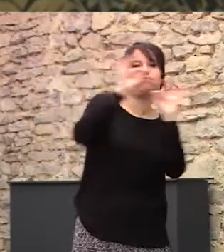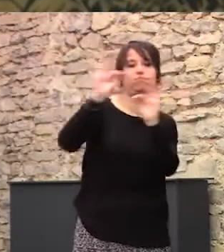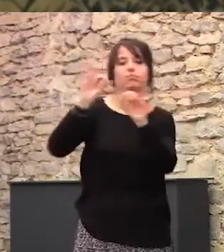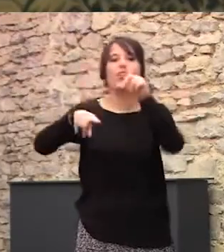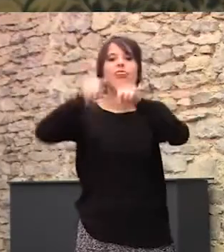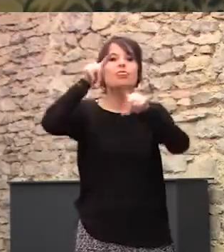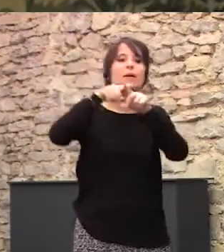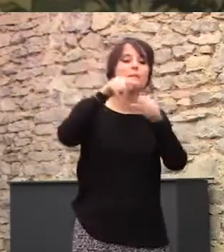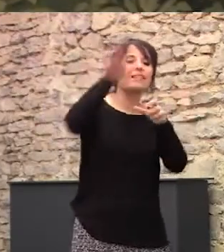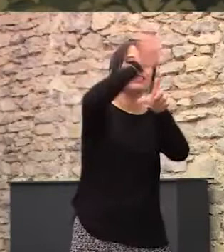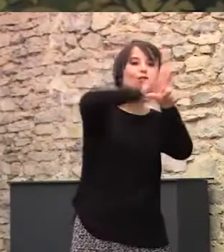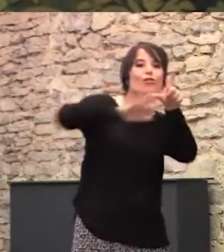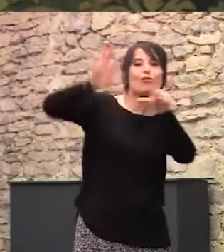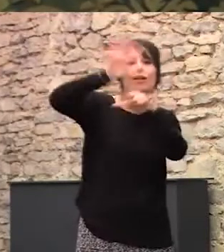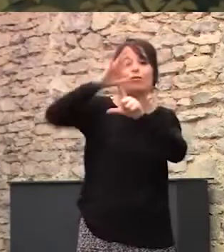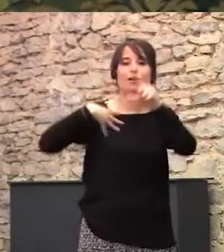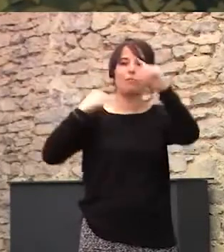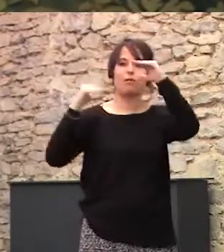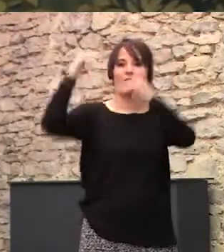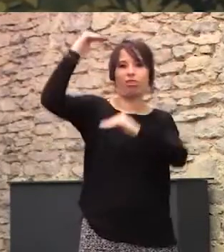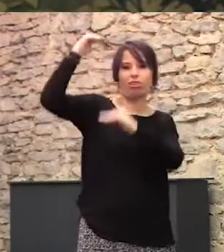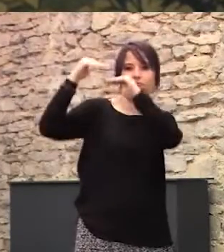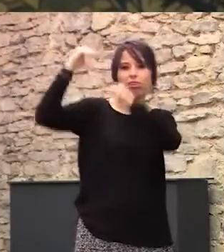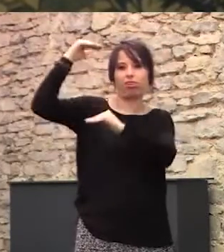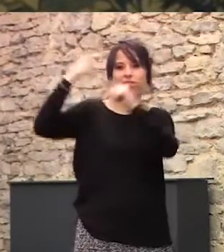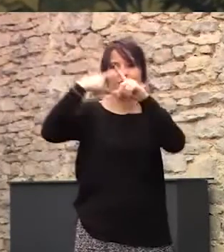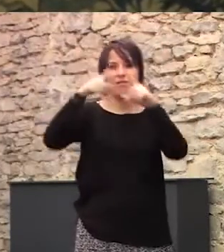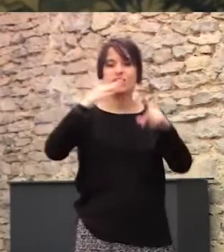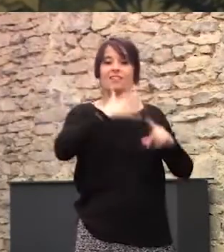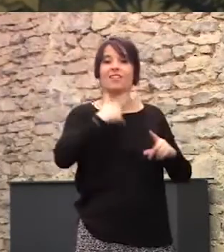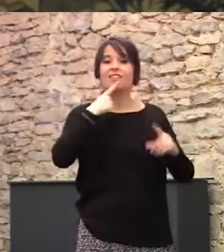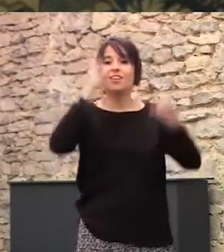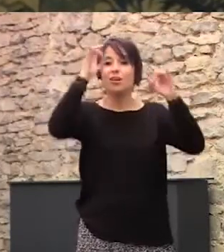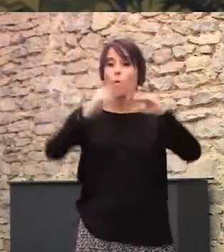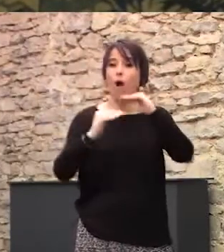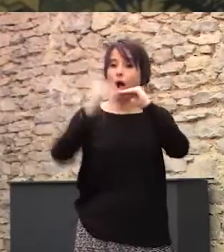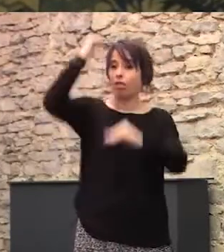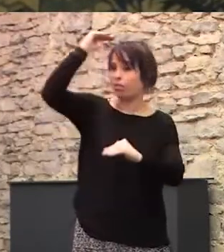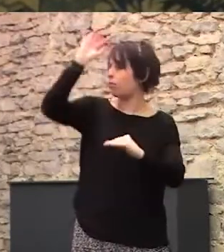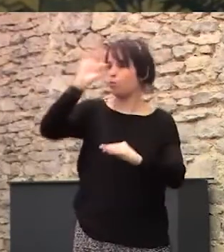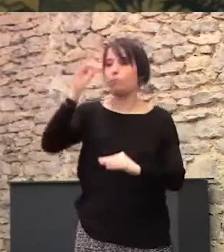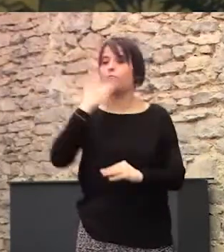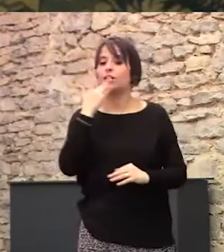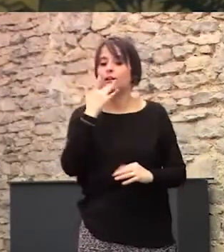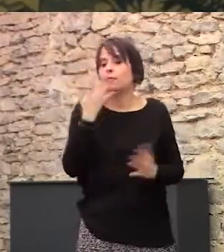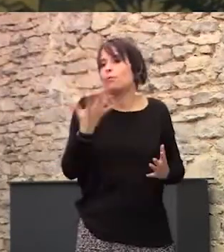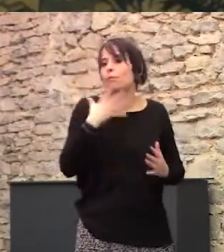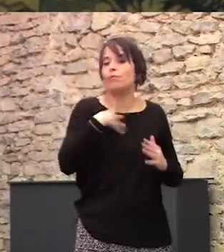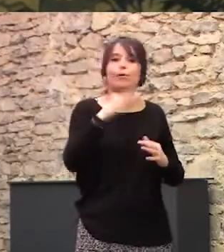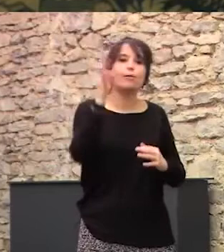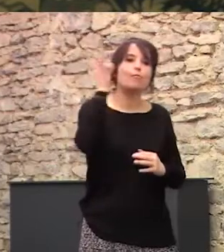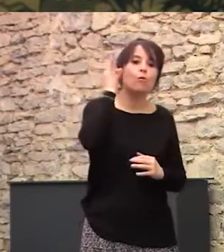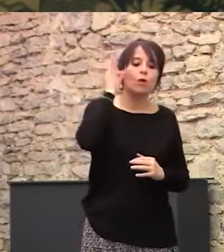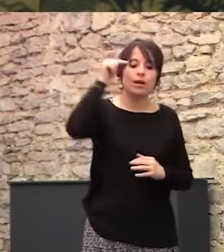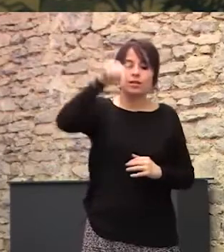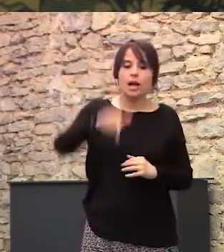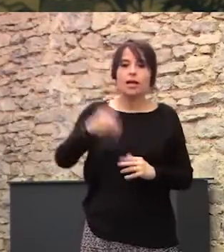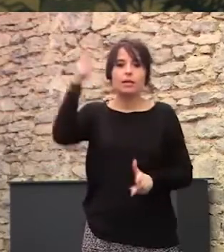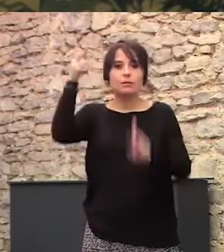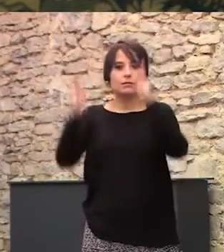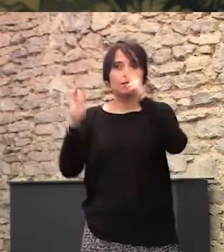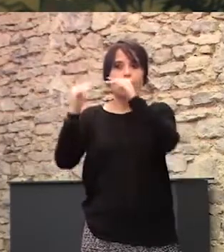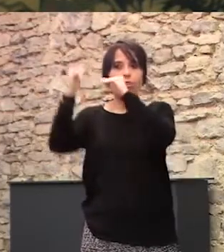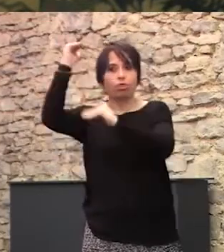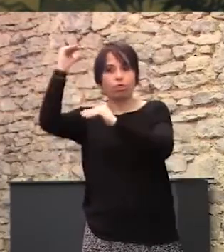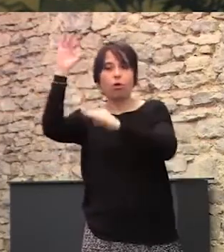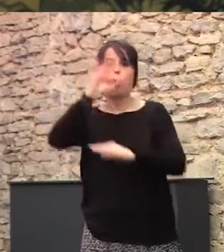contexto geográfico, sociales y culturales, ¿no? No es lo mismo, pues, en la desigualdad que puedan tener las mujeres aquí en Euskal Herria o